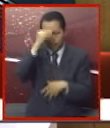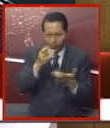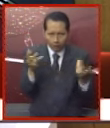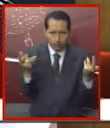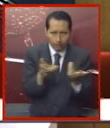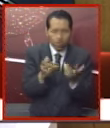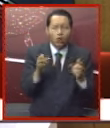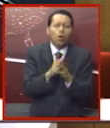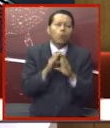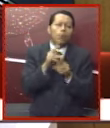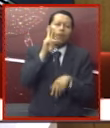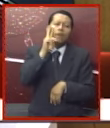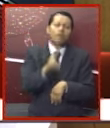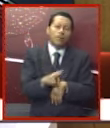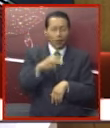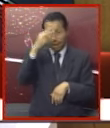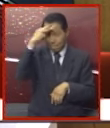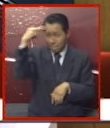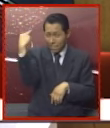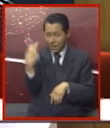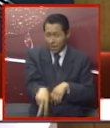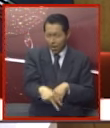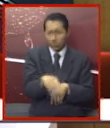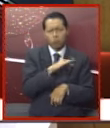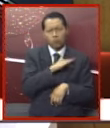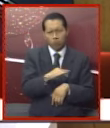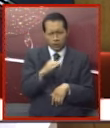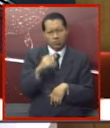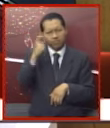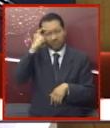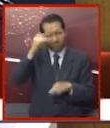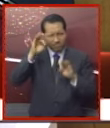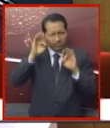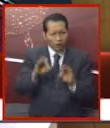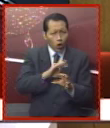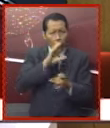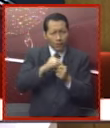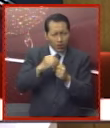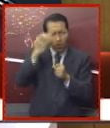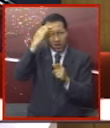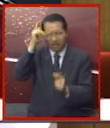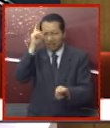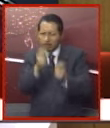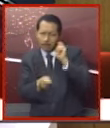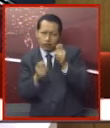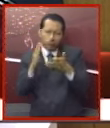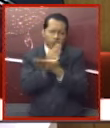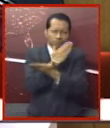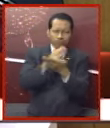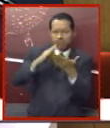para convertirse en mexicanos conscientes, creativos, críticos y analíticos.